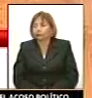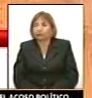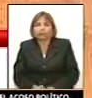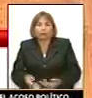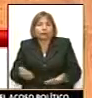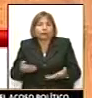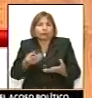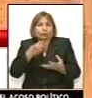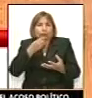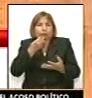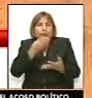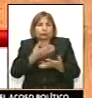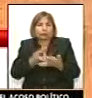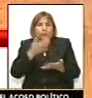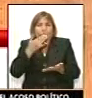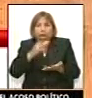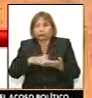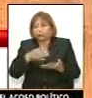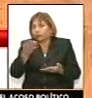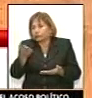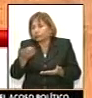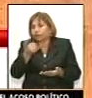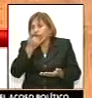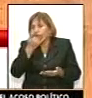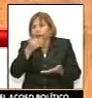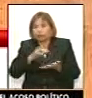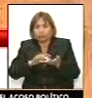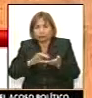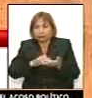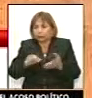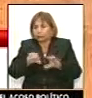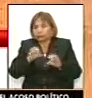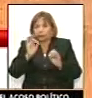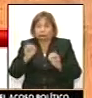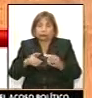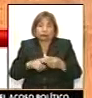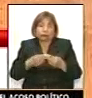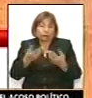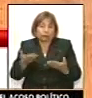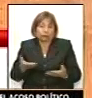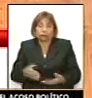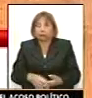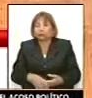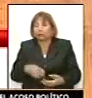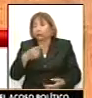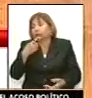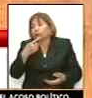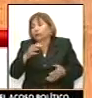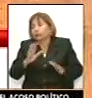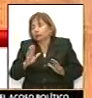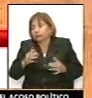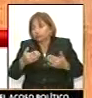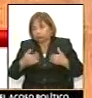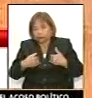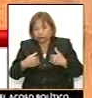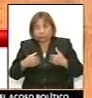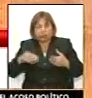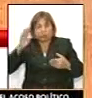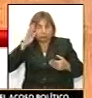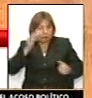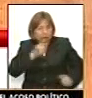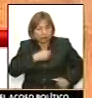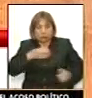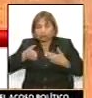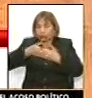posiblemente sean de alguna manera los que hayan propiciado todo esto, ¿no? Y digo esto porque todos tenemos policía cerca de